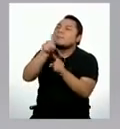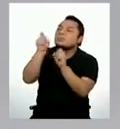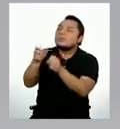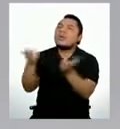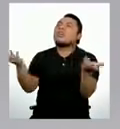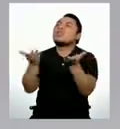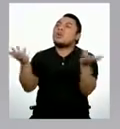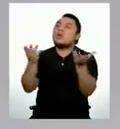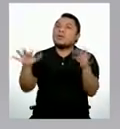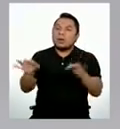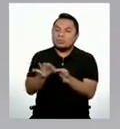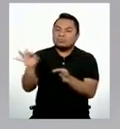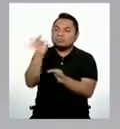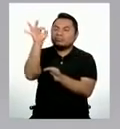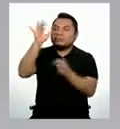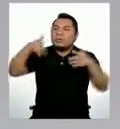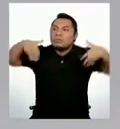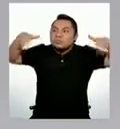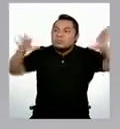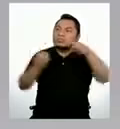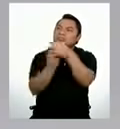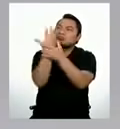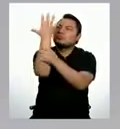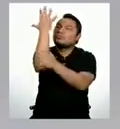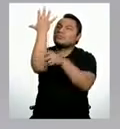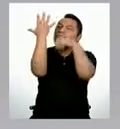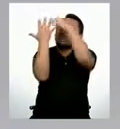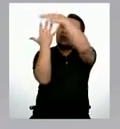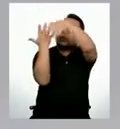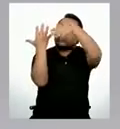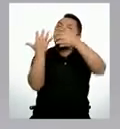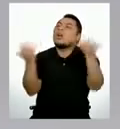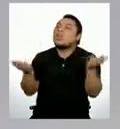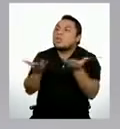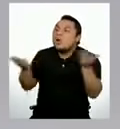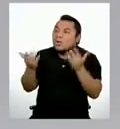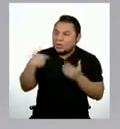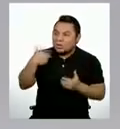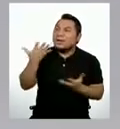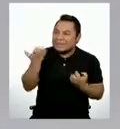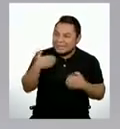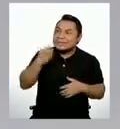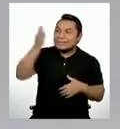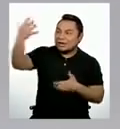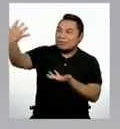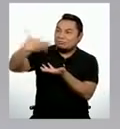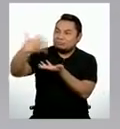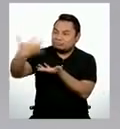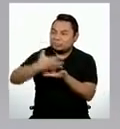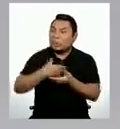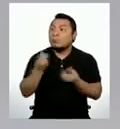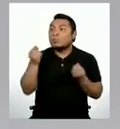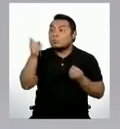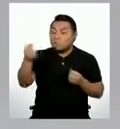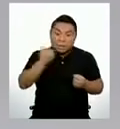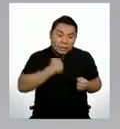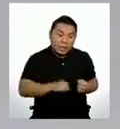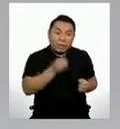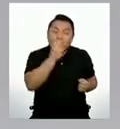¿Dónde está ese árbol de peces? Dime para traer esos animalitos, porque si no, tus hijos no van a comer